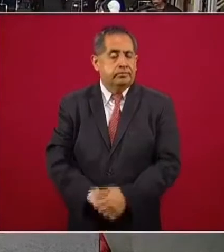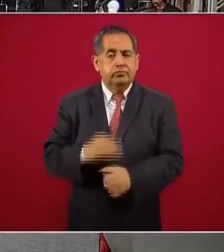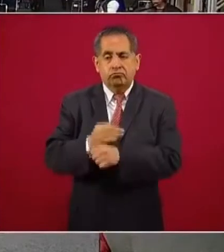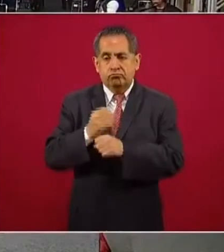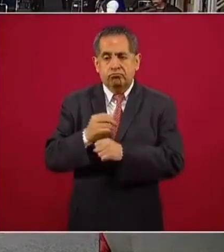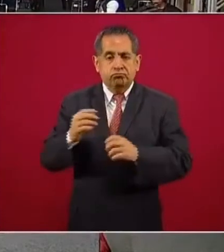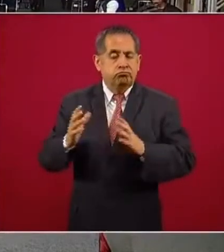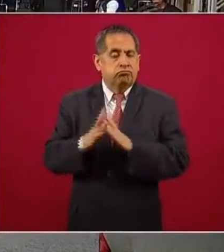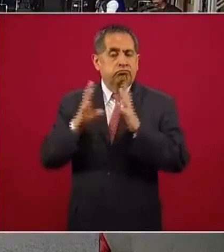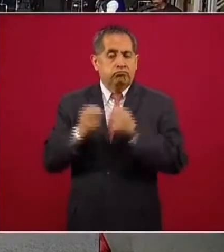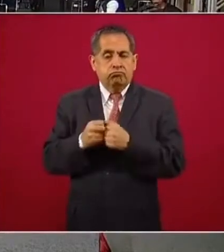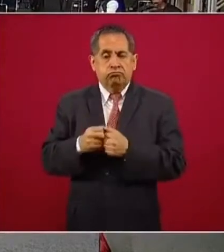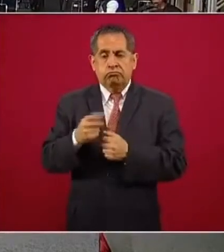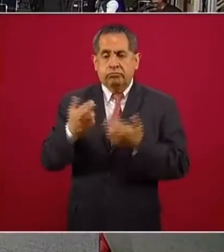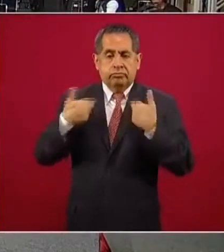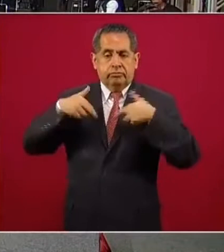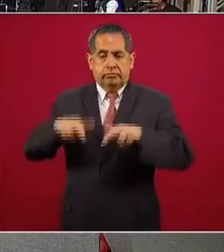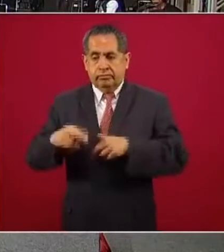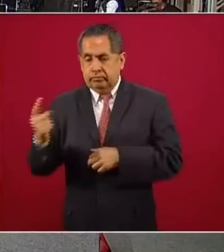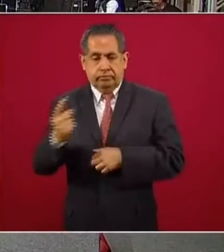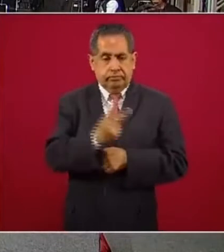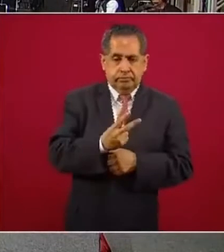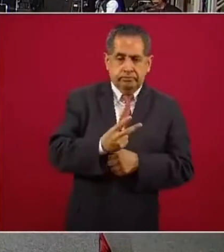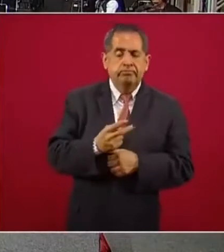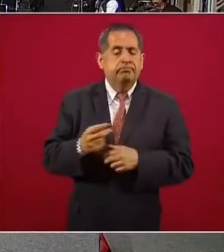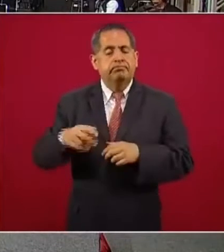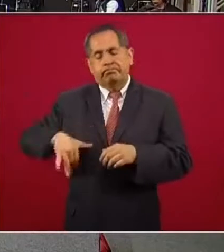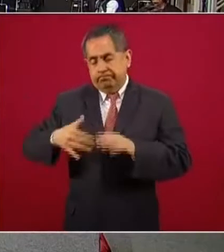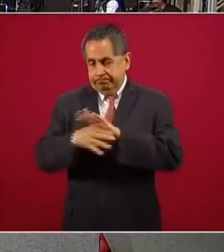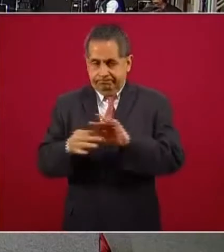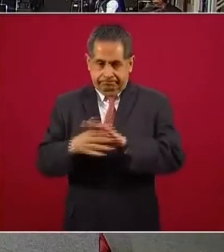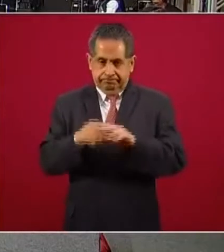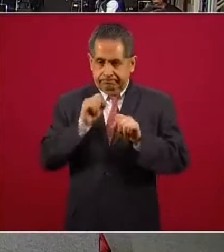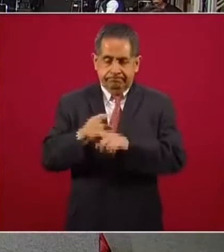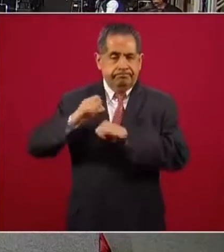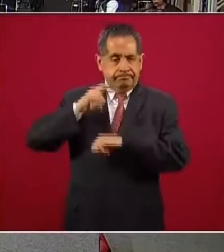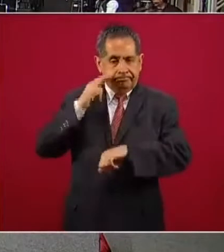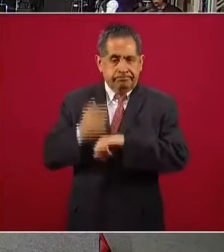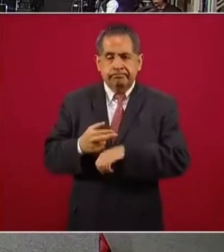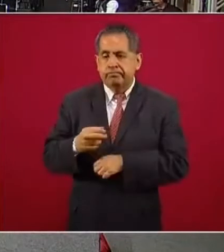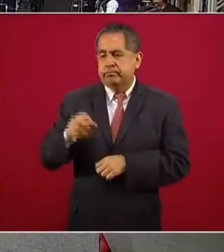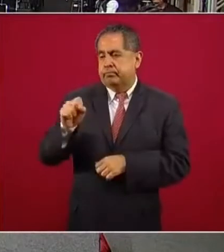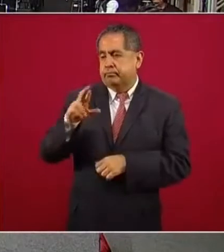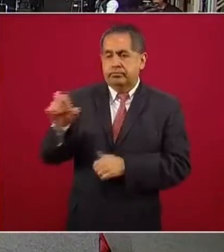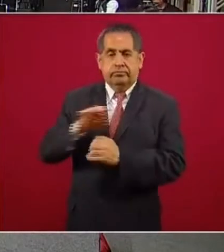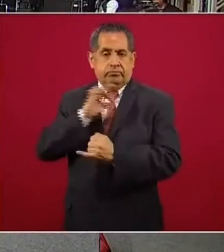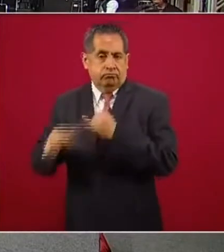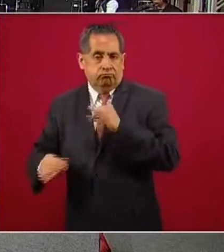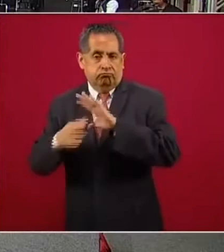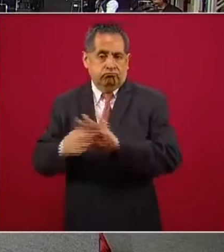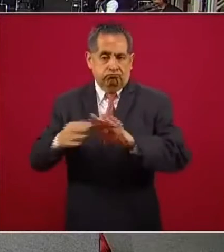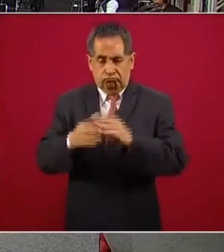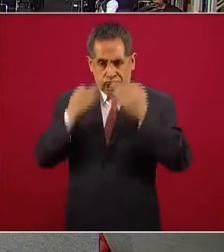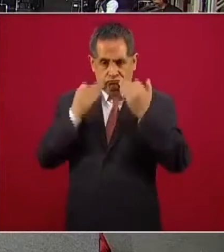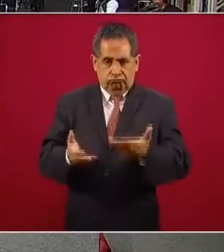Participarán los representantes de ambas instituciones y, como ya señaló, el canciller cerrará esta